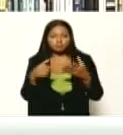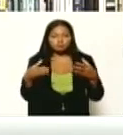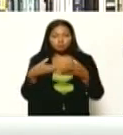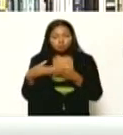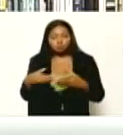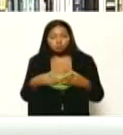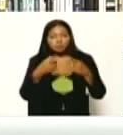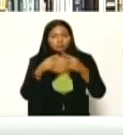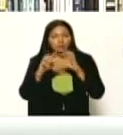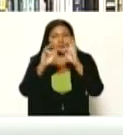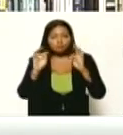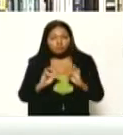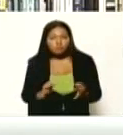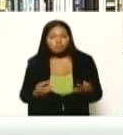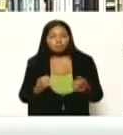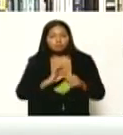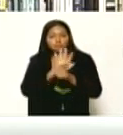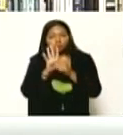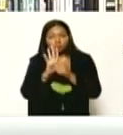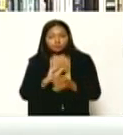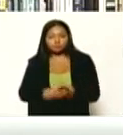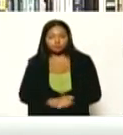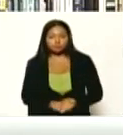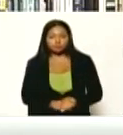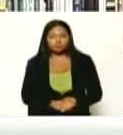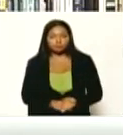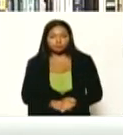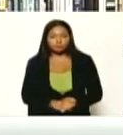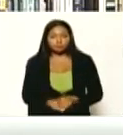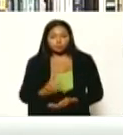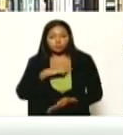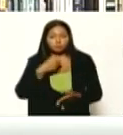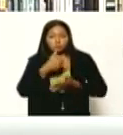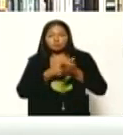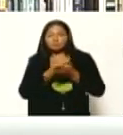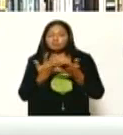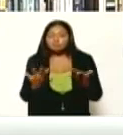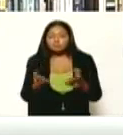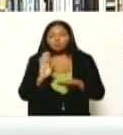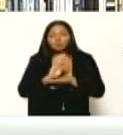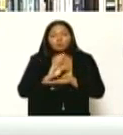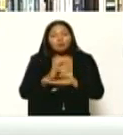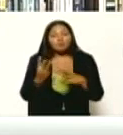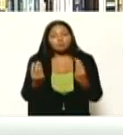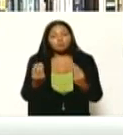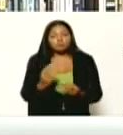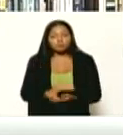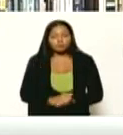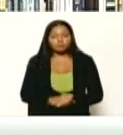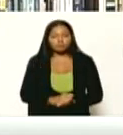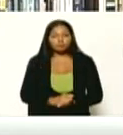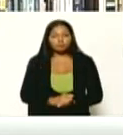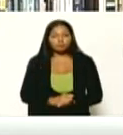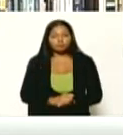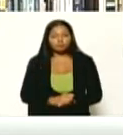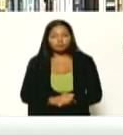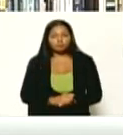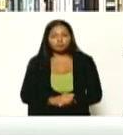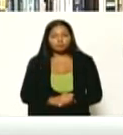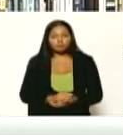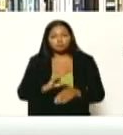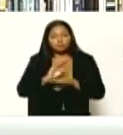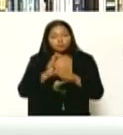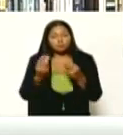variantes, mutaciones. Y nuestra batalla es el cuidado, el cuidado, el cuidado. Y